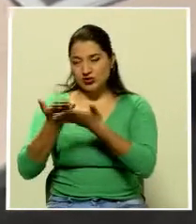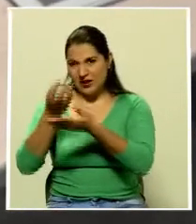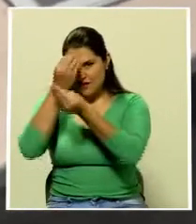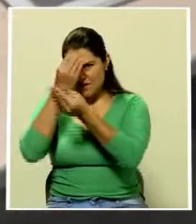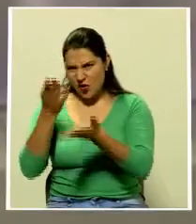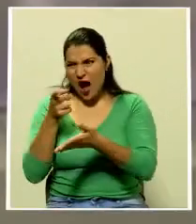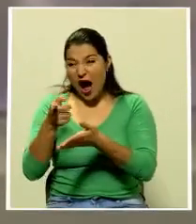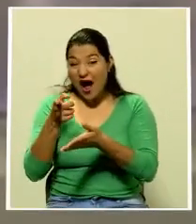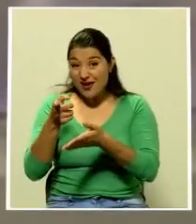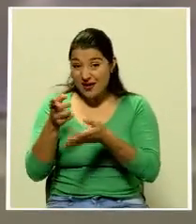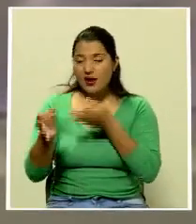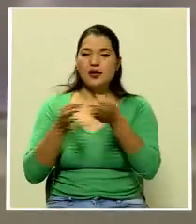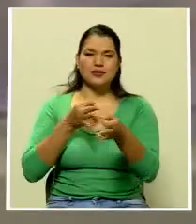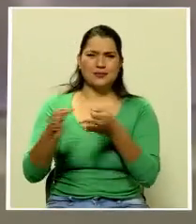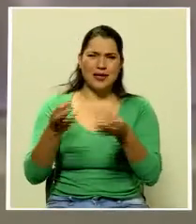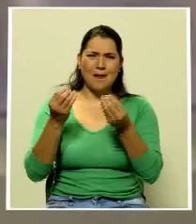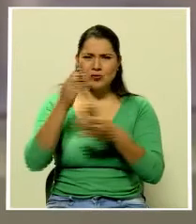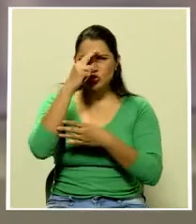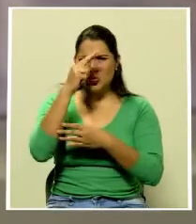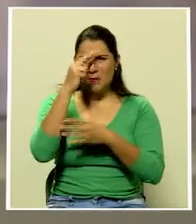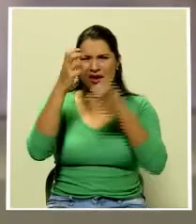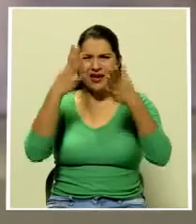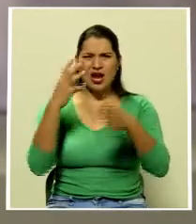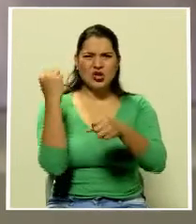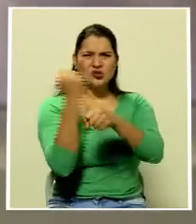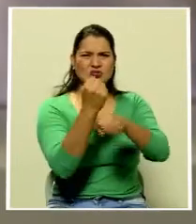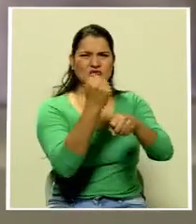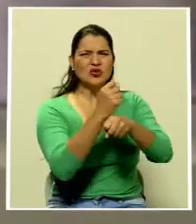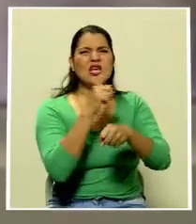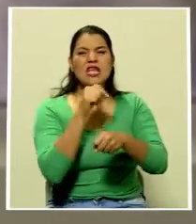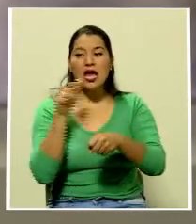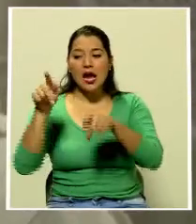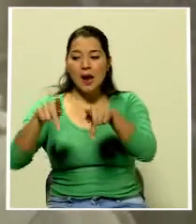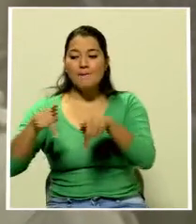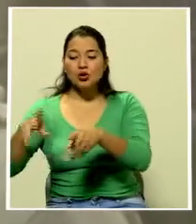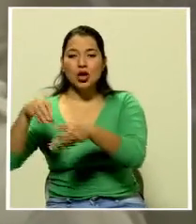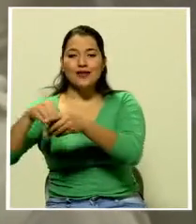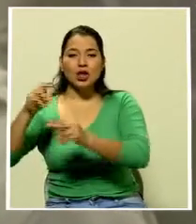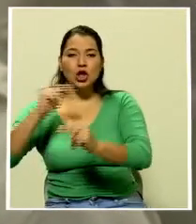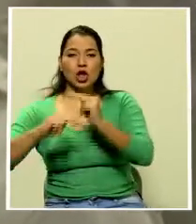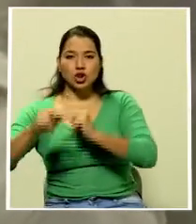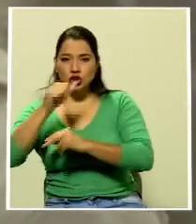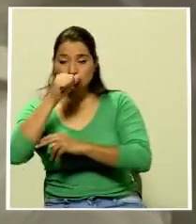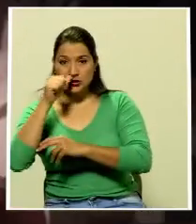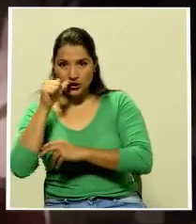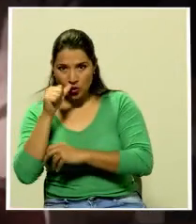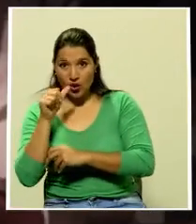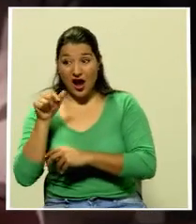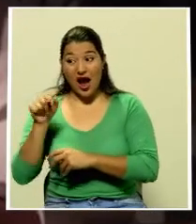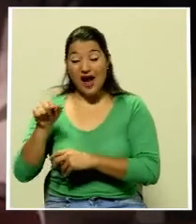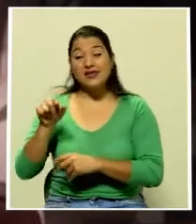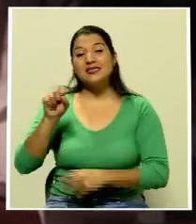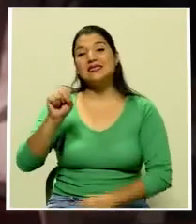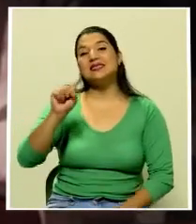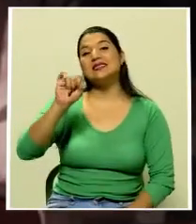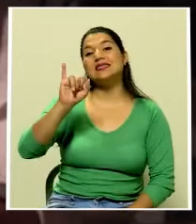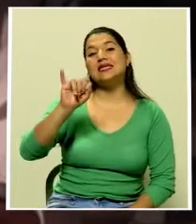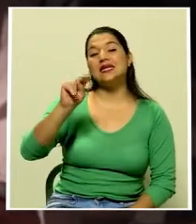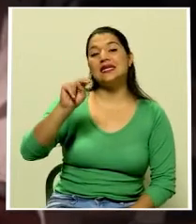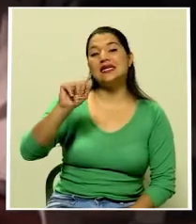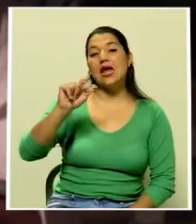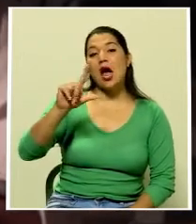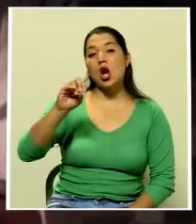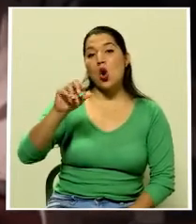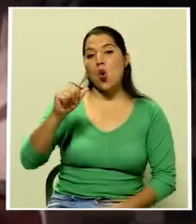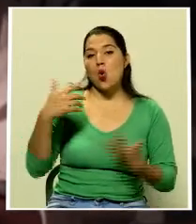mexicanos han sido asesinados por los narcotraficantes y Sinaloa es una de las ciudades más peligrosas. Culiacán es una de las